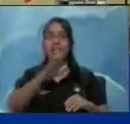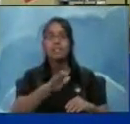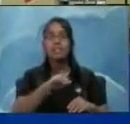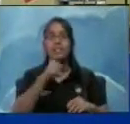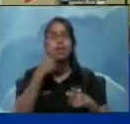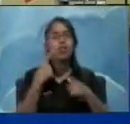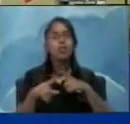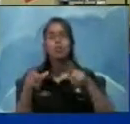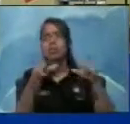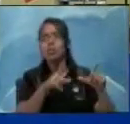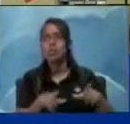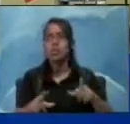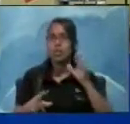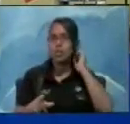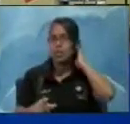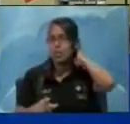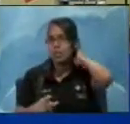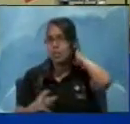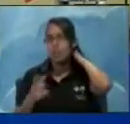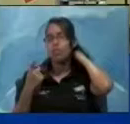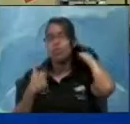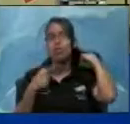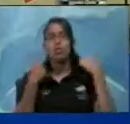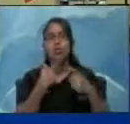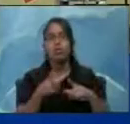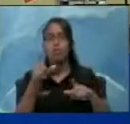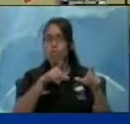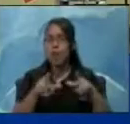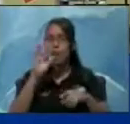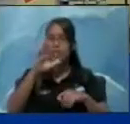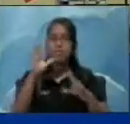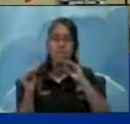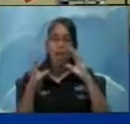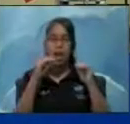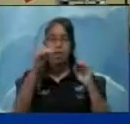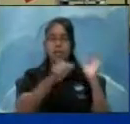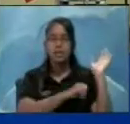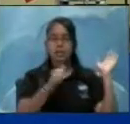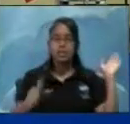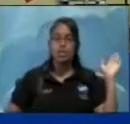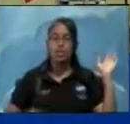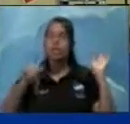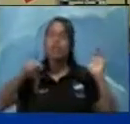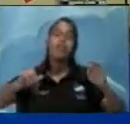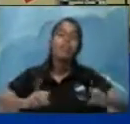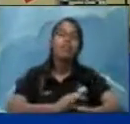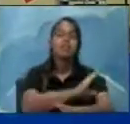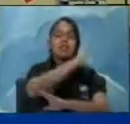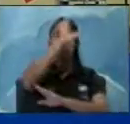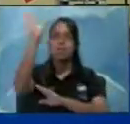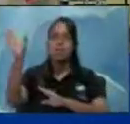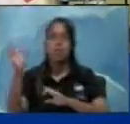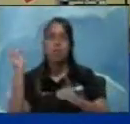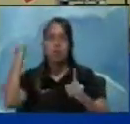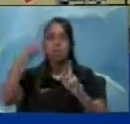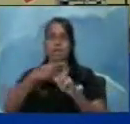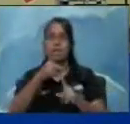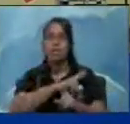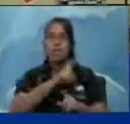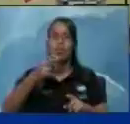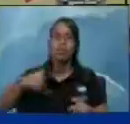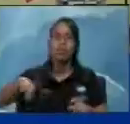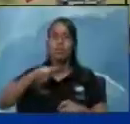allá lejos en una cabina Así habla el señor desde el cielo a través de